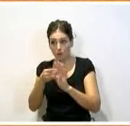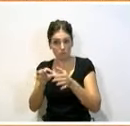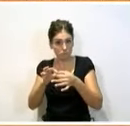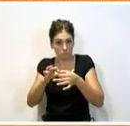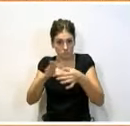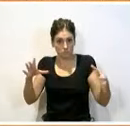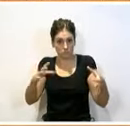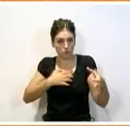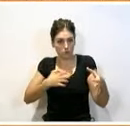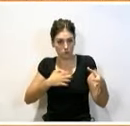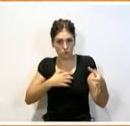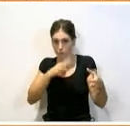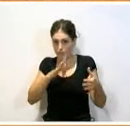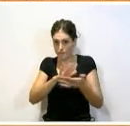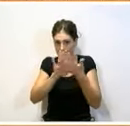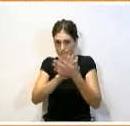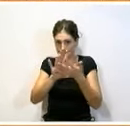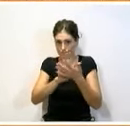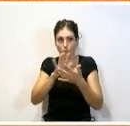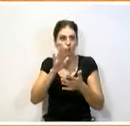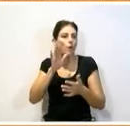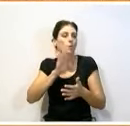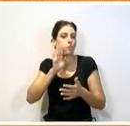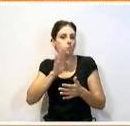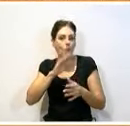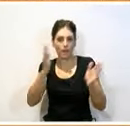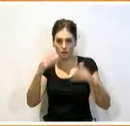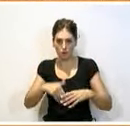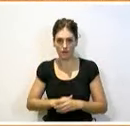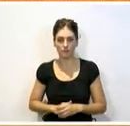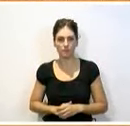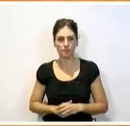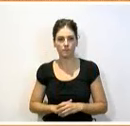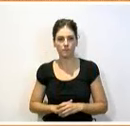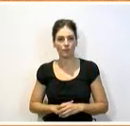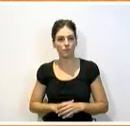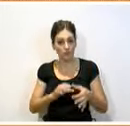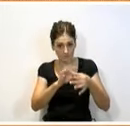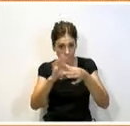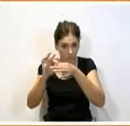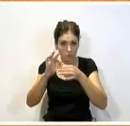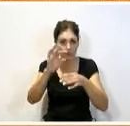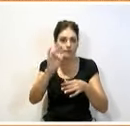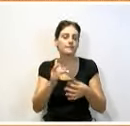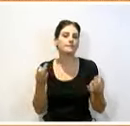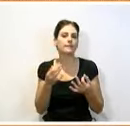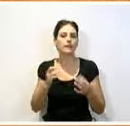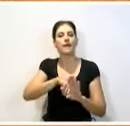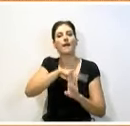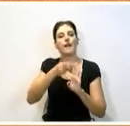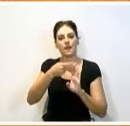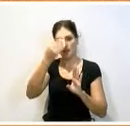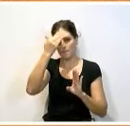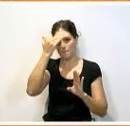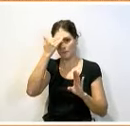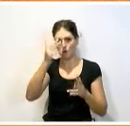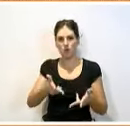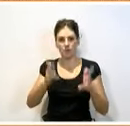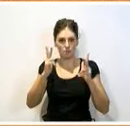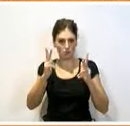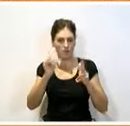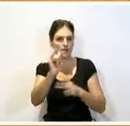ningún caso del concepto de prevaricación. Pero lo que sí que le vincula a usted es la Ley de Memoria Democrática.